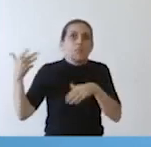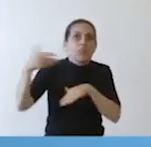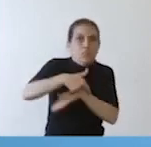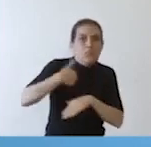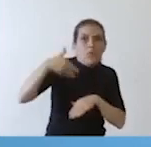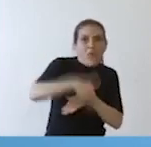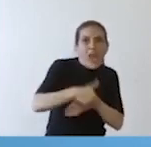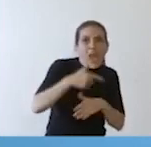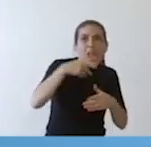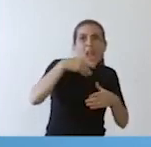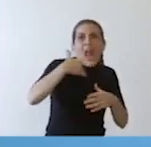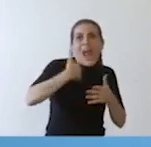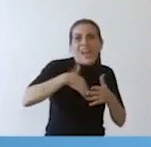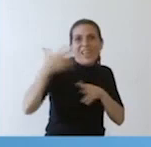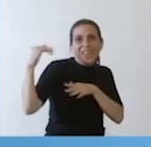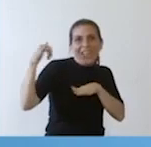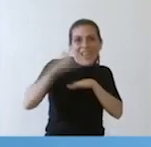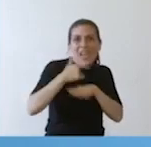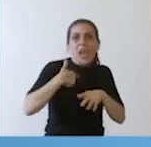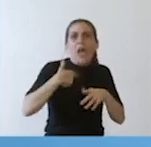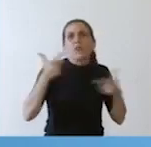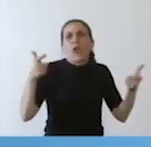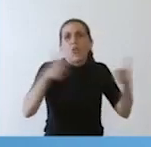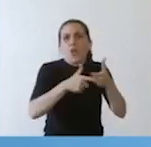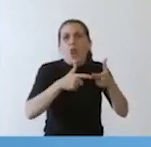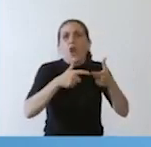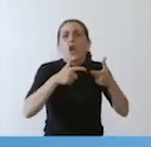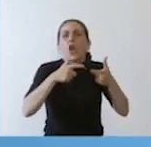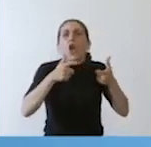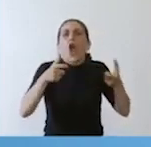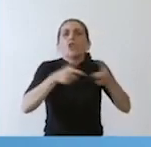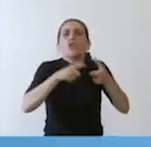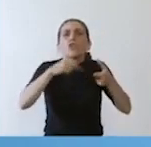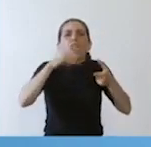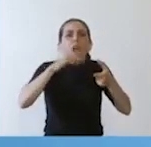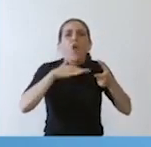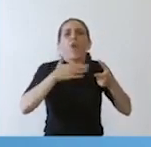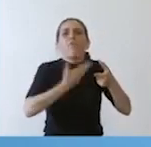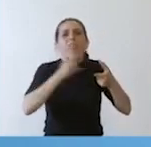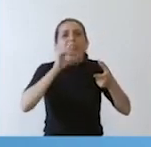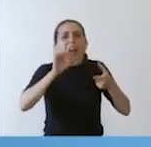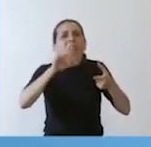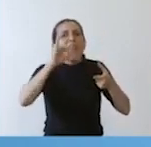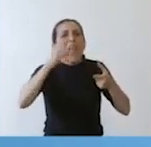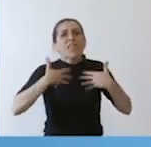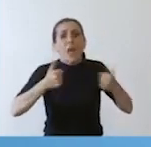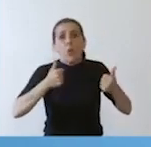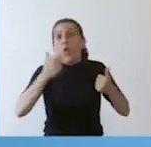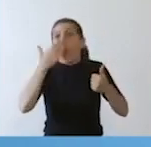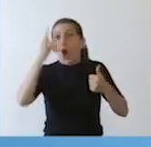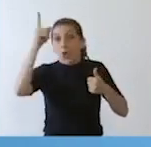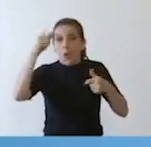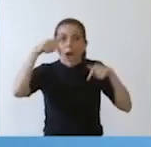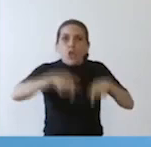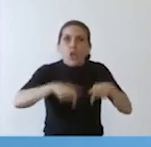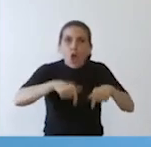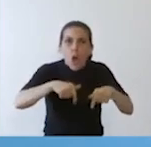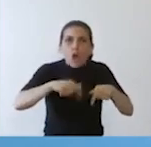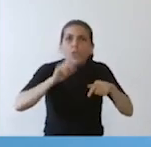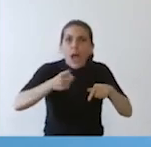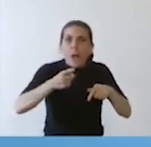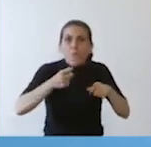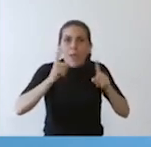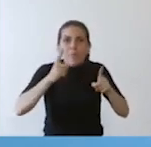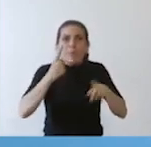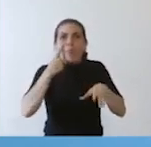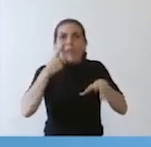en el Consejo Federal de Salud a finales de febrero en Córdoba, y hoy en una interministerial. Es decir,